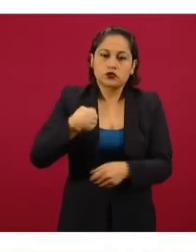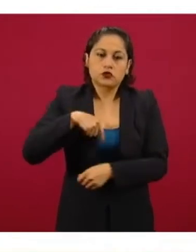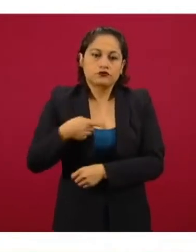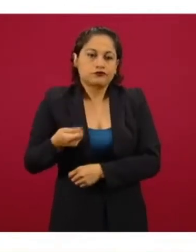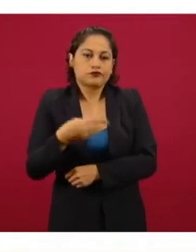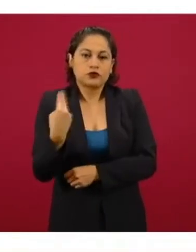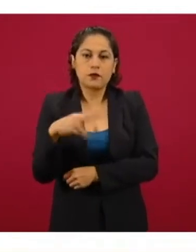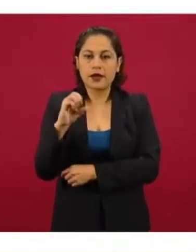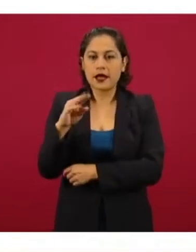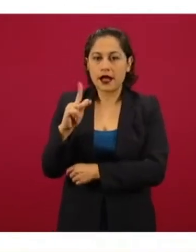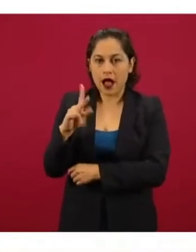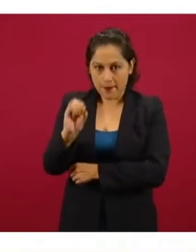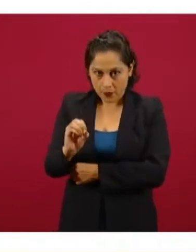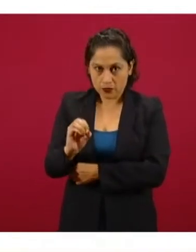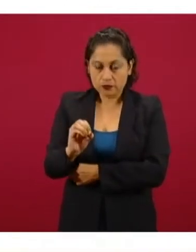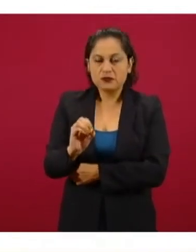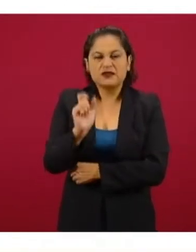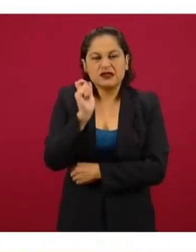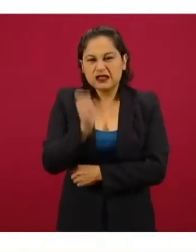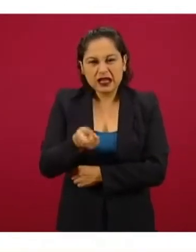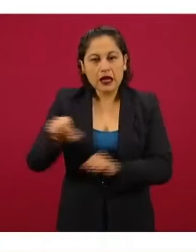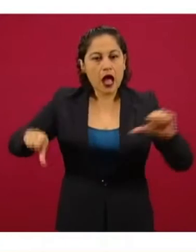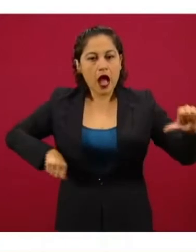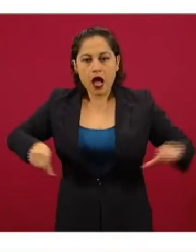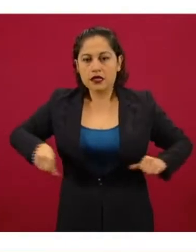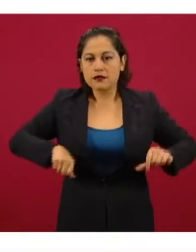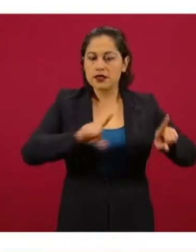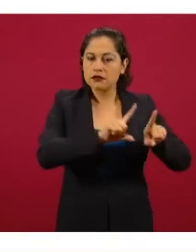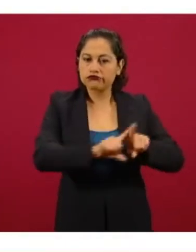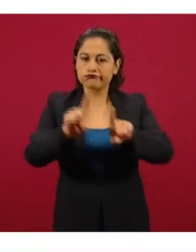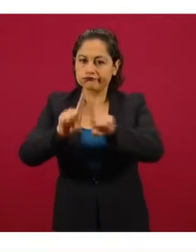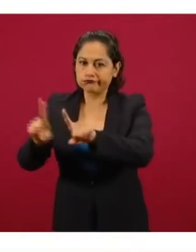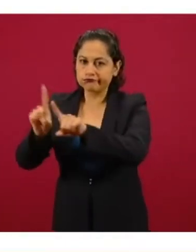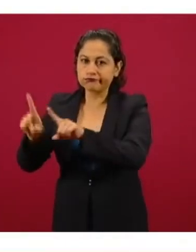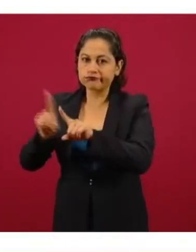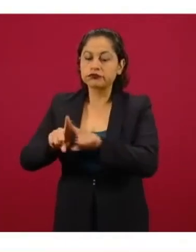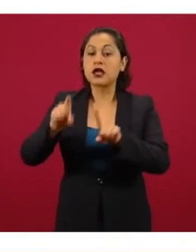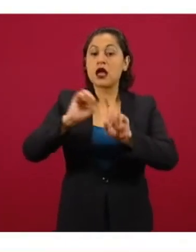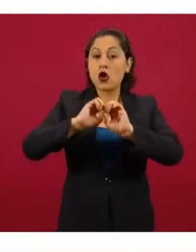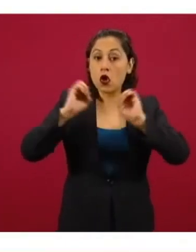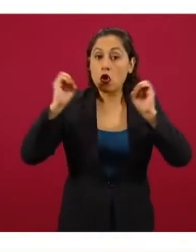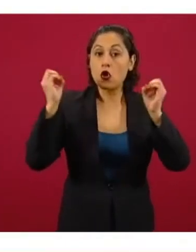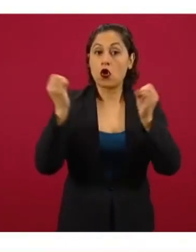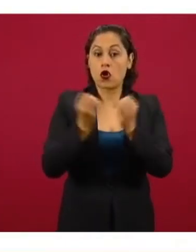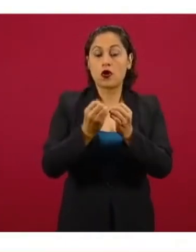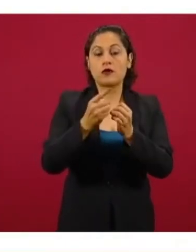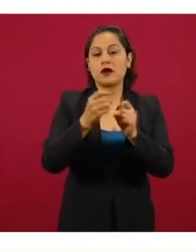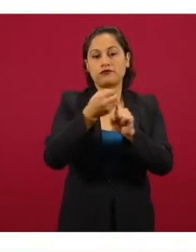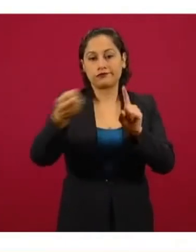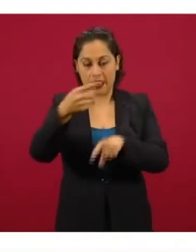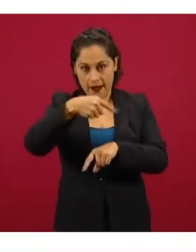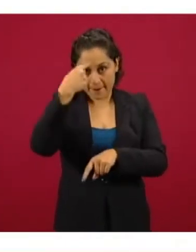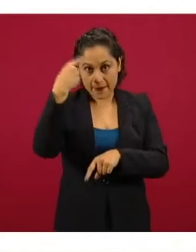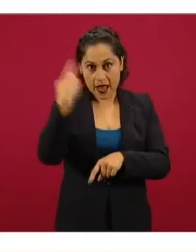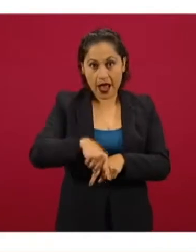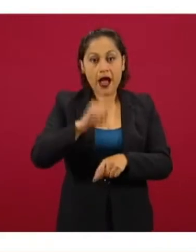de la salud pública, y se refiere a una serie de acciones organizadas con el propósito de detectar lo más